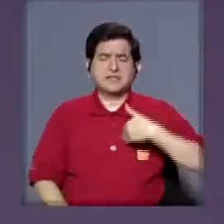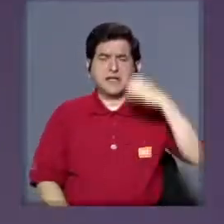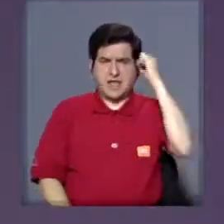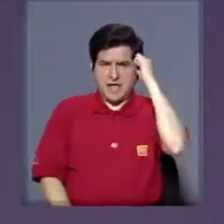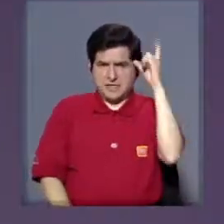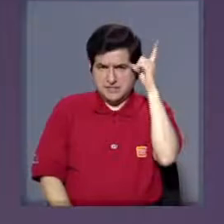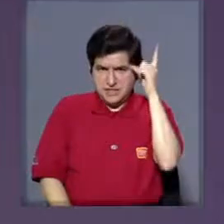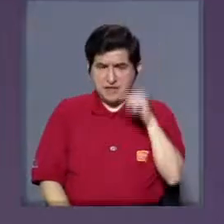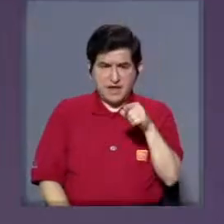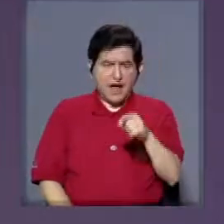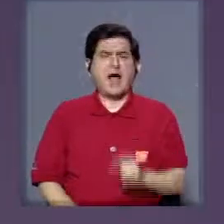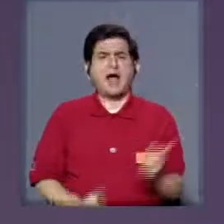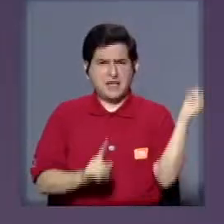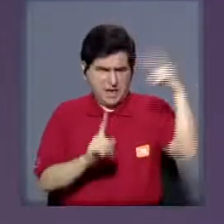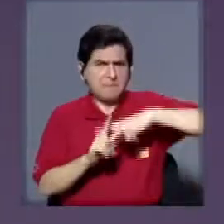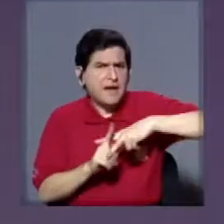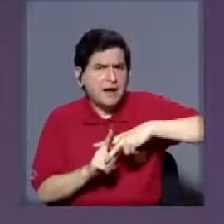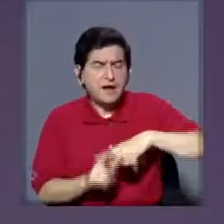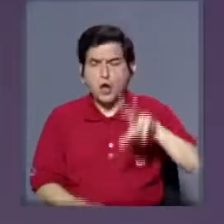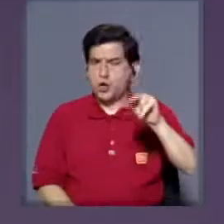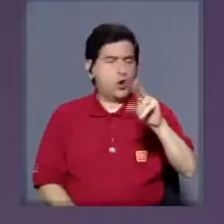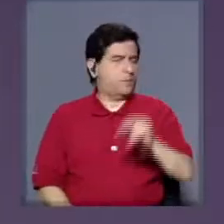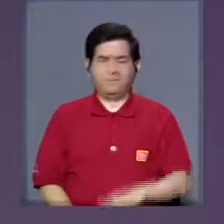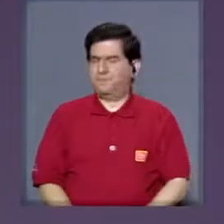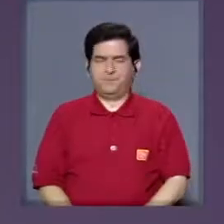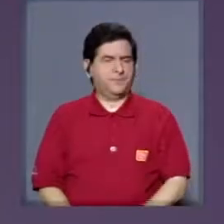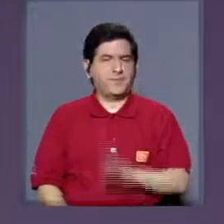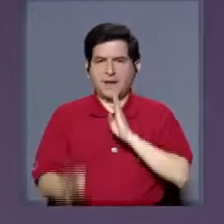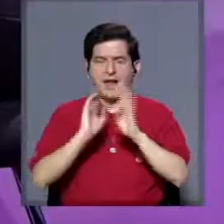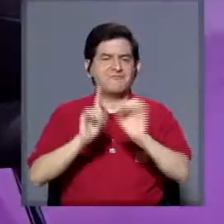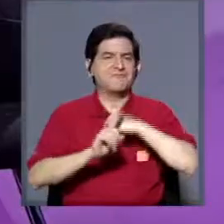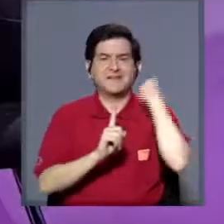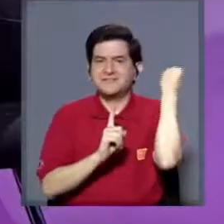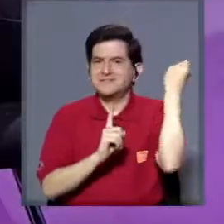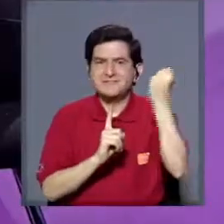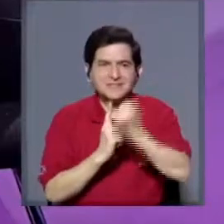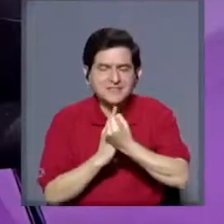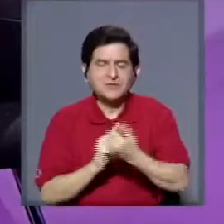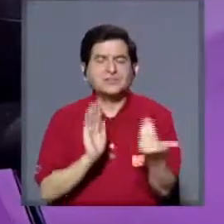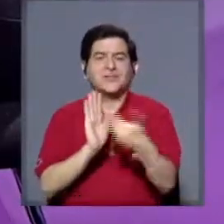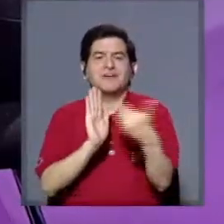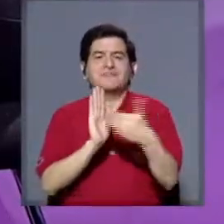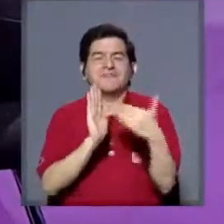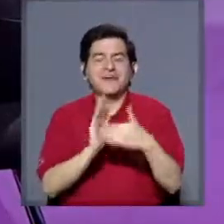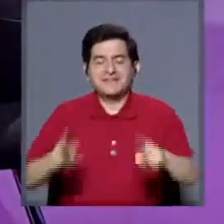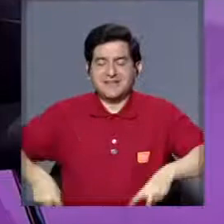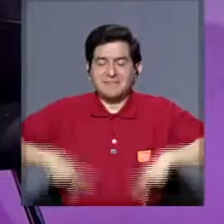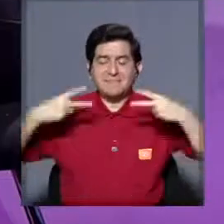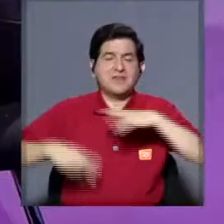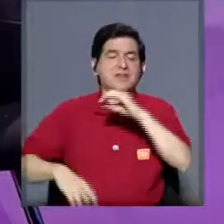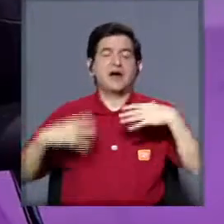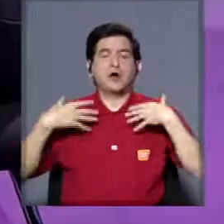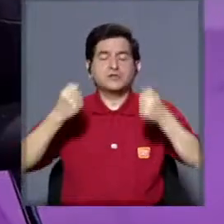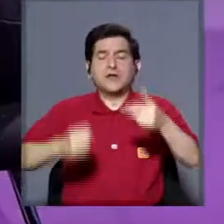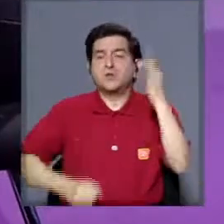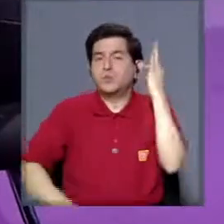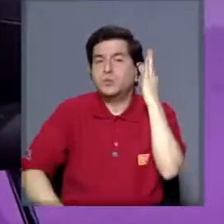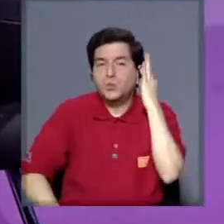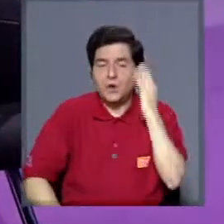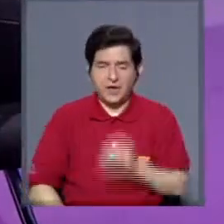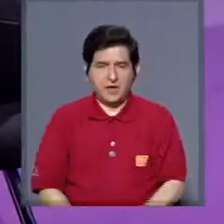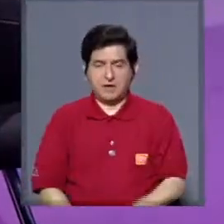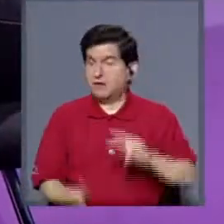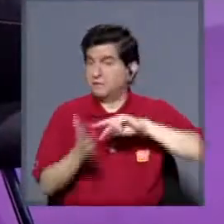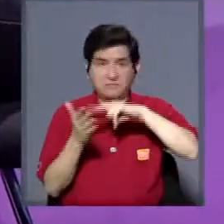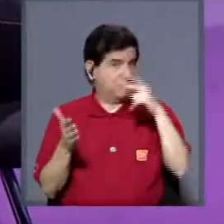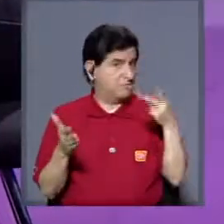dawn en este caso se aplicaría el aborto terapéutico estamos hablando de condiciones que afecten a la vida o la salud de la mujer eso